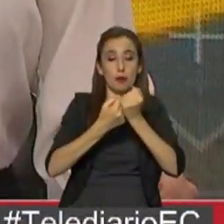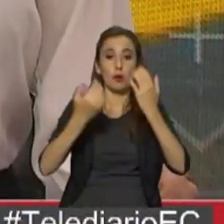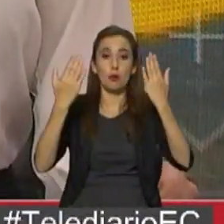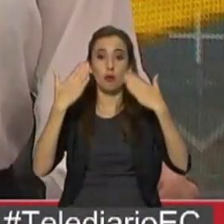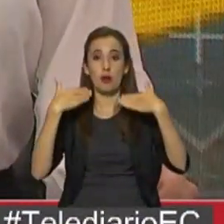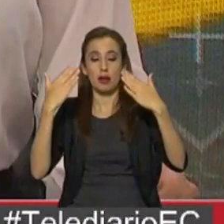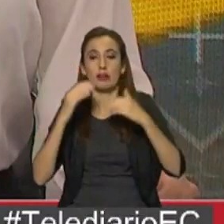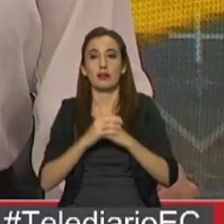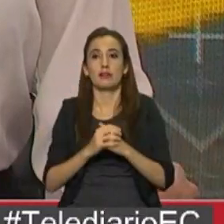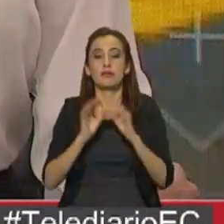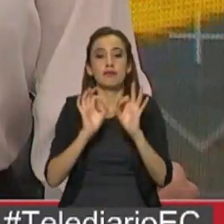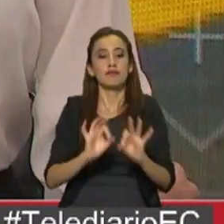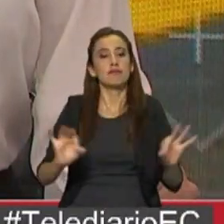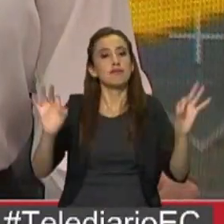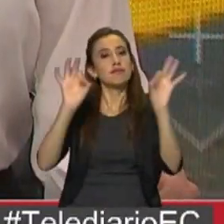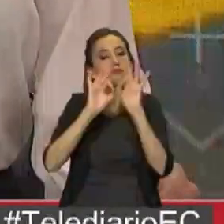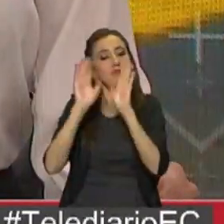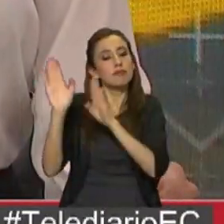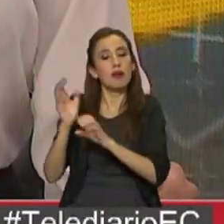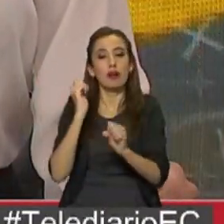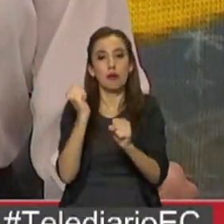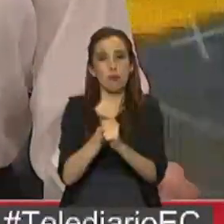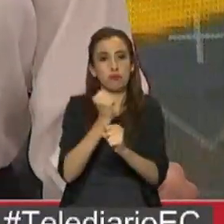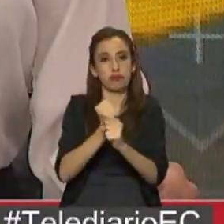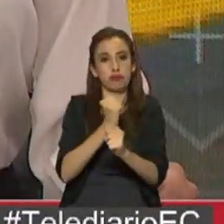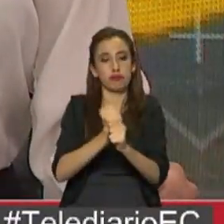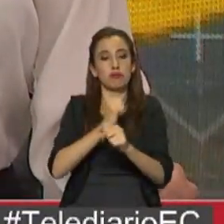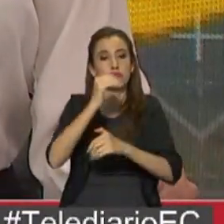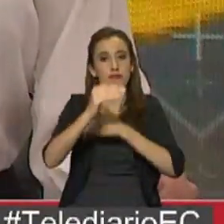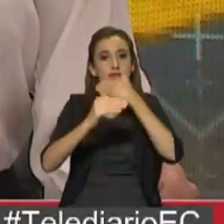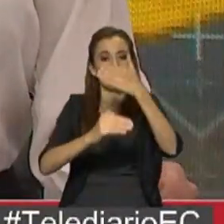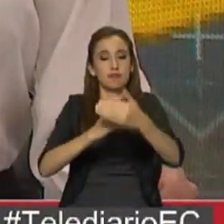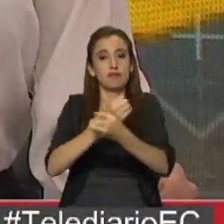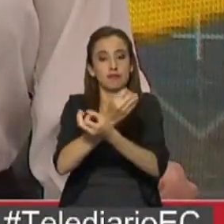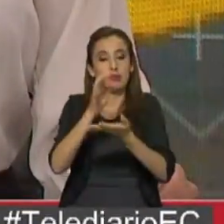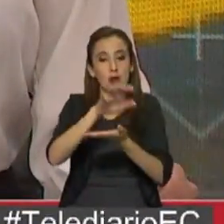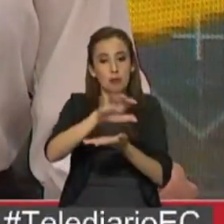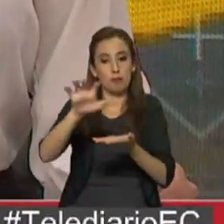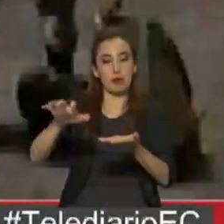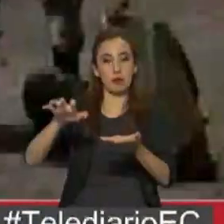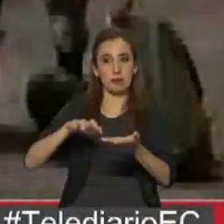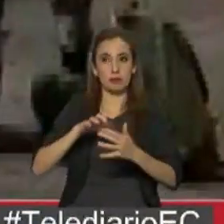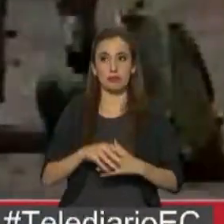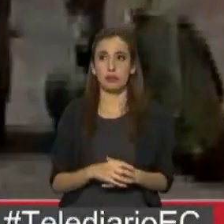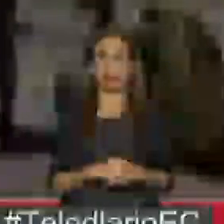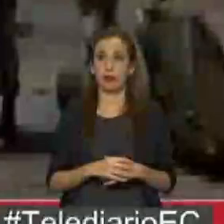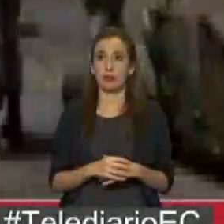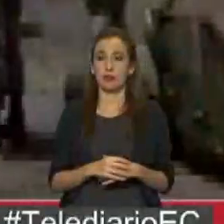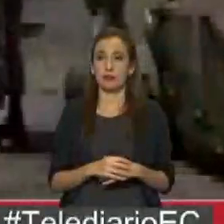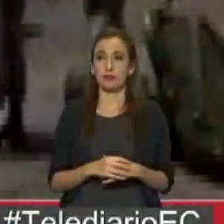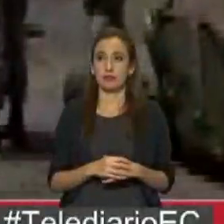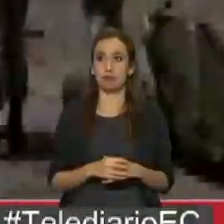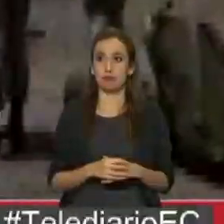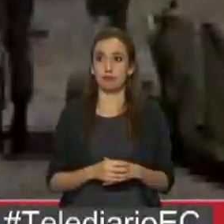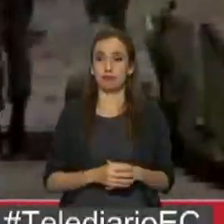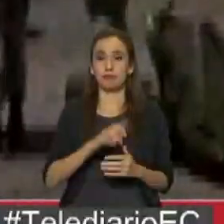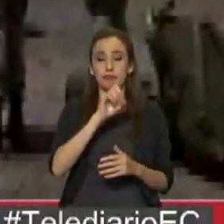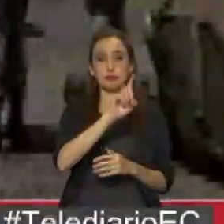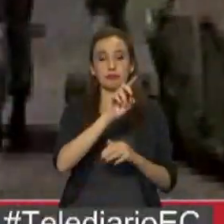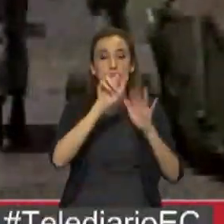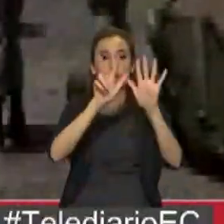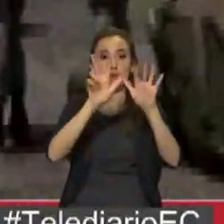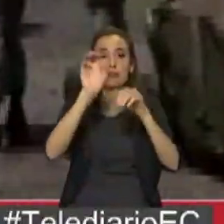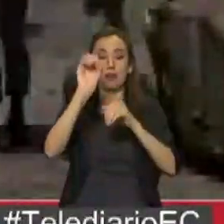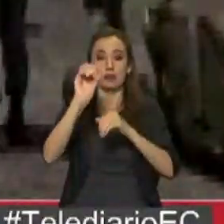la misión es fortalecer las labores de la fuerza de tarea conjunta en esa provincia 180 militares